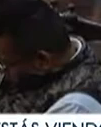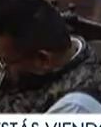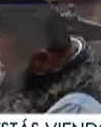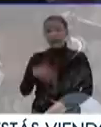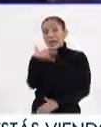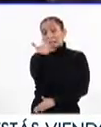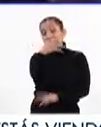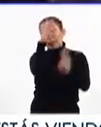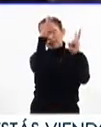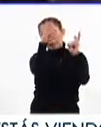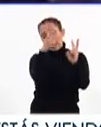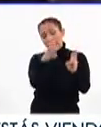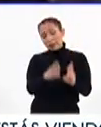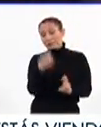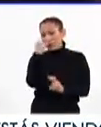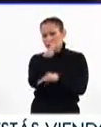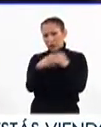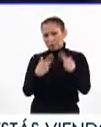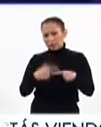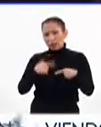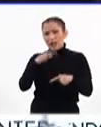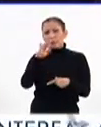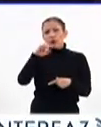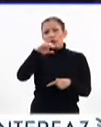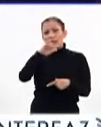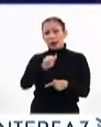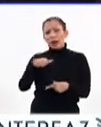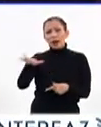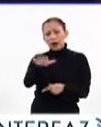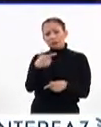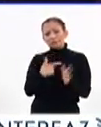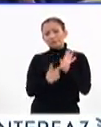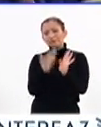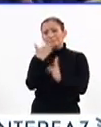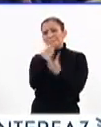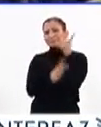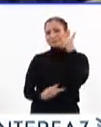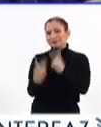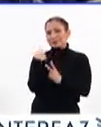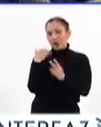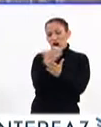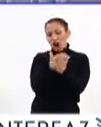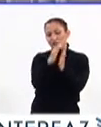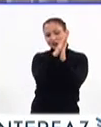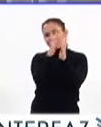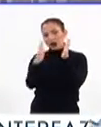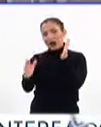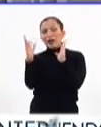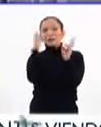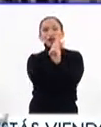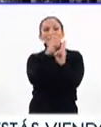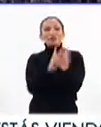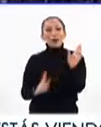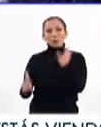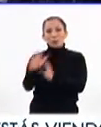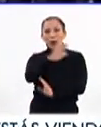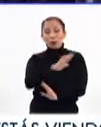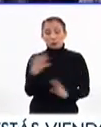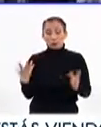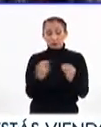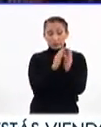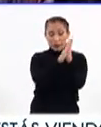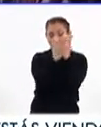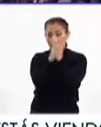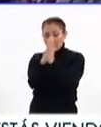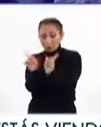Con 15 títulos para todo el público, el Fondo de Cultura Económica le dio la bienvenida a su colección Vientos del Pueblo, conjunto